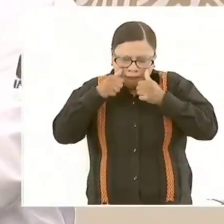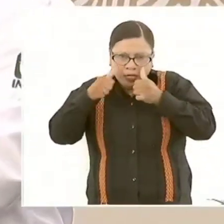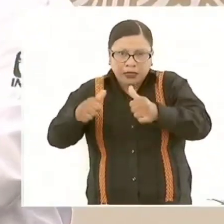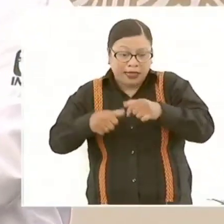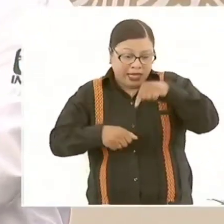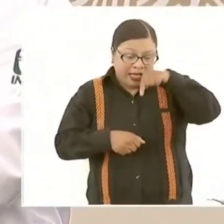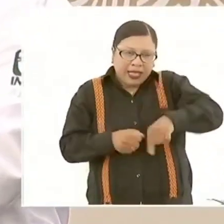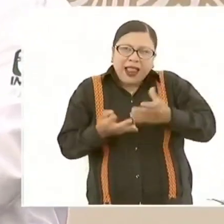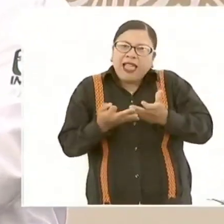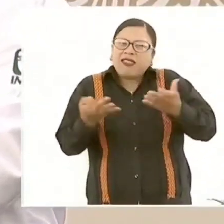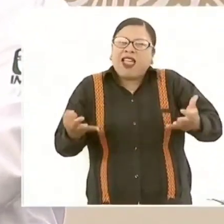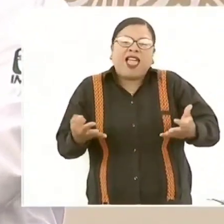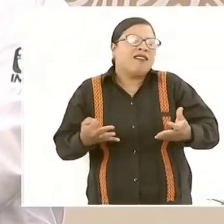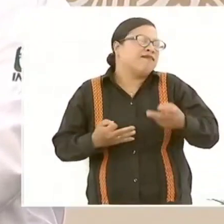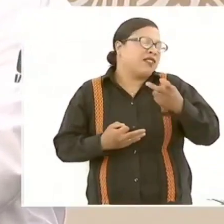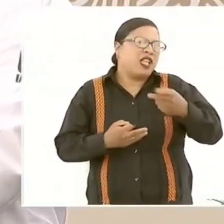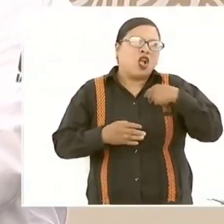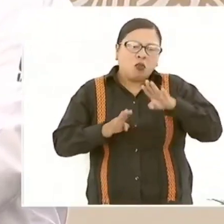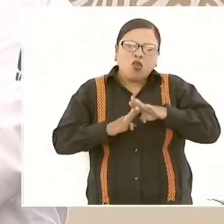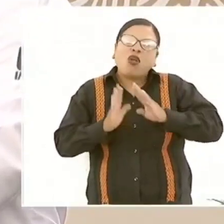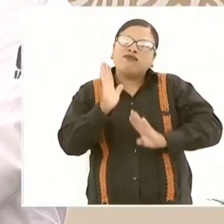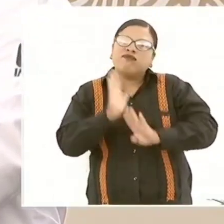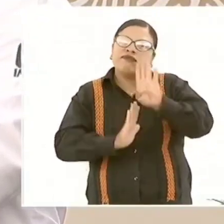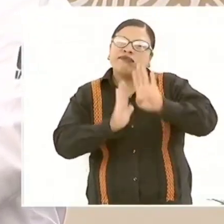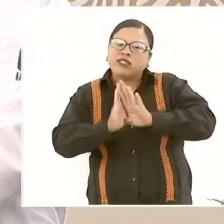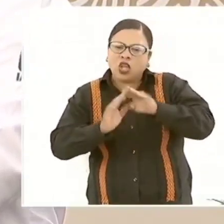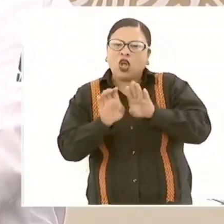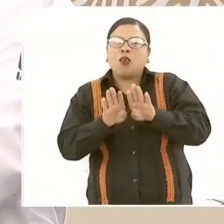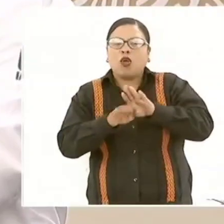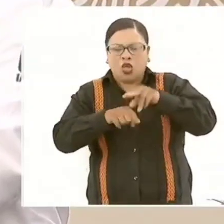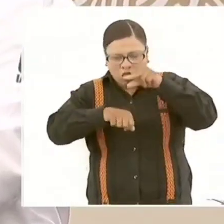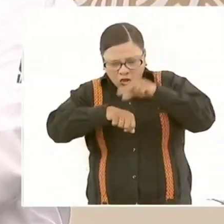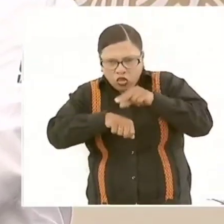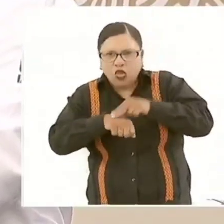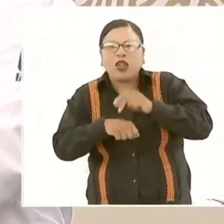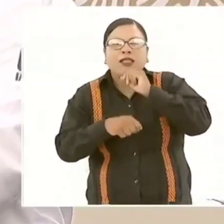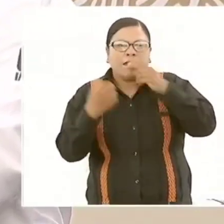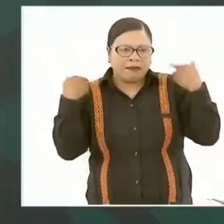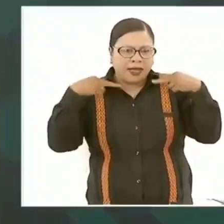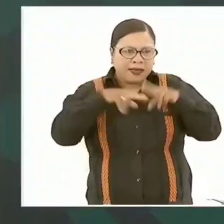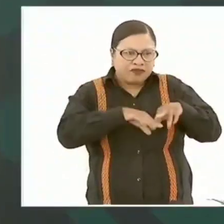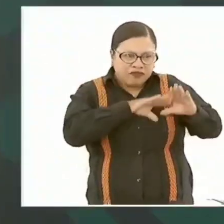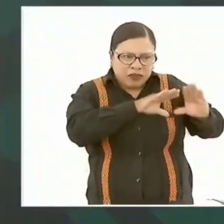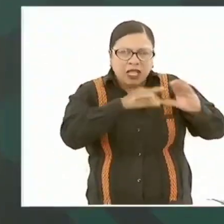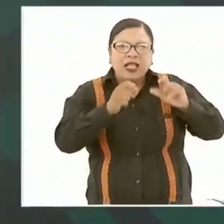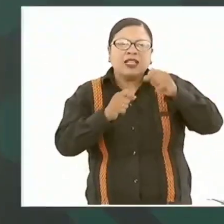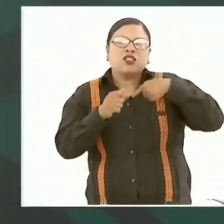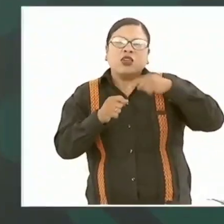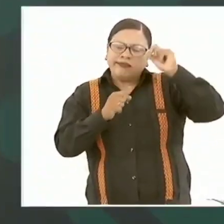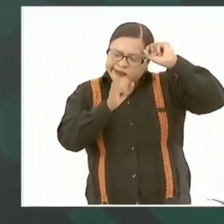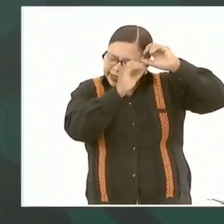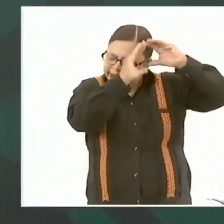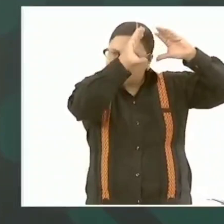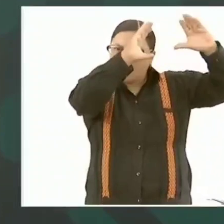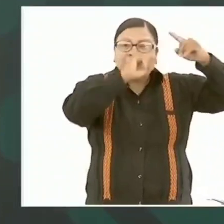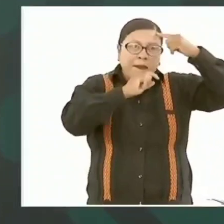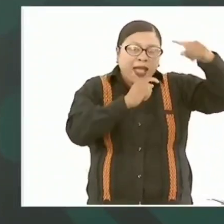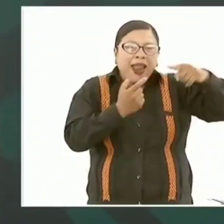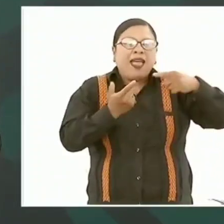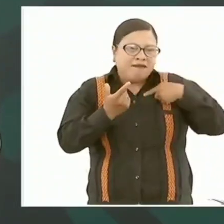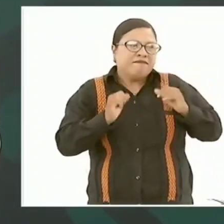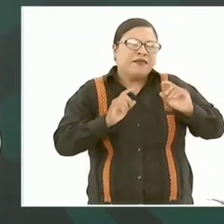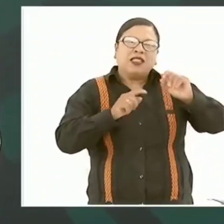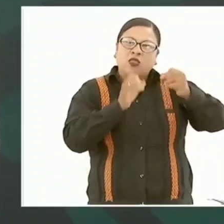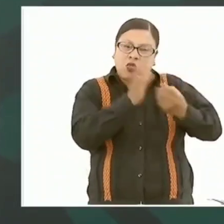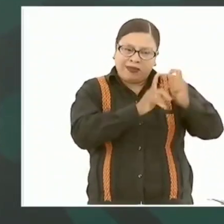permitido desarrollarme, además de médico, como docente, logrando así otro de mis sueños, que es devolver a las nuevas generaciones la oportunidad